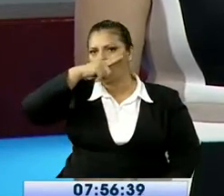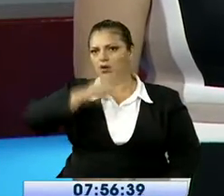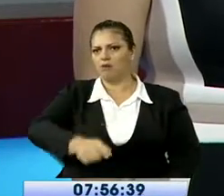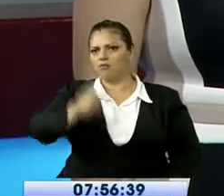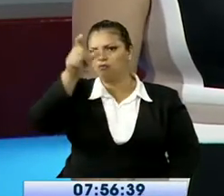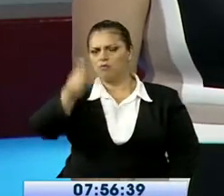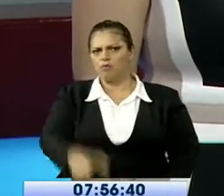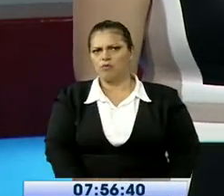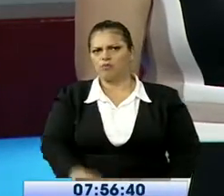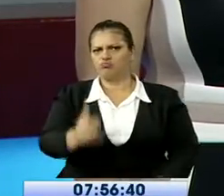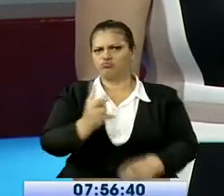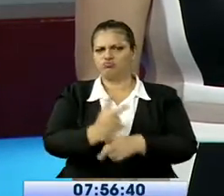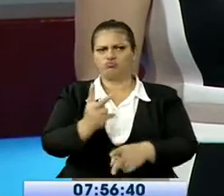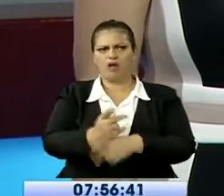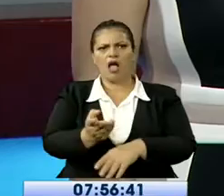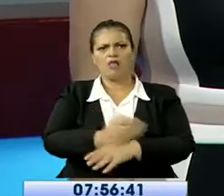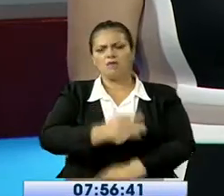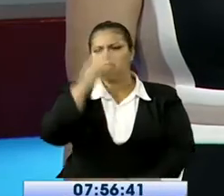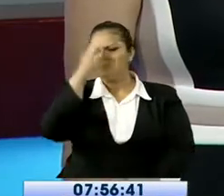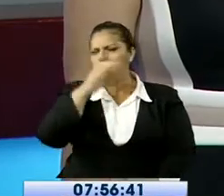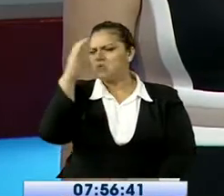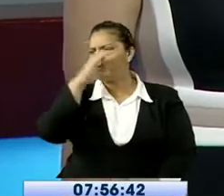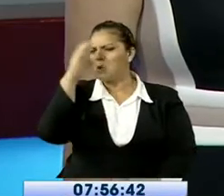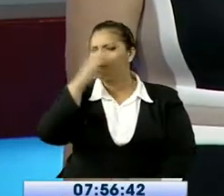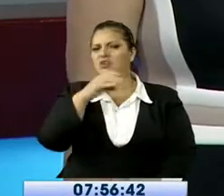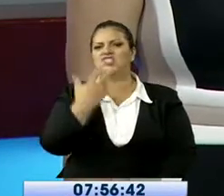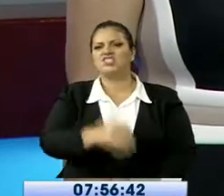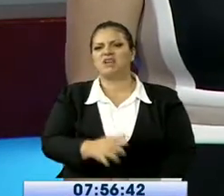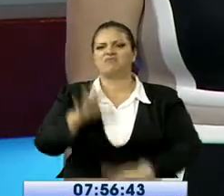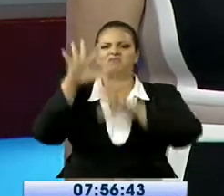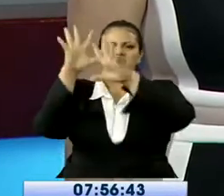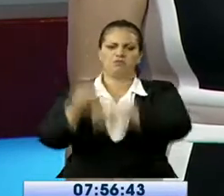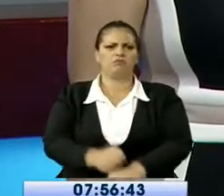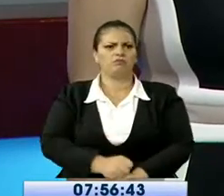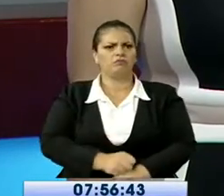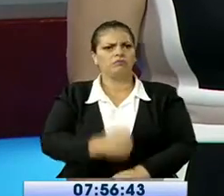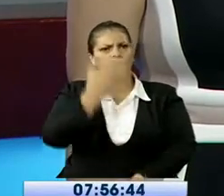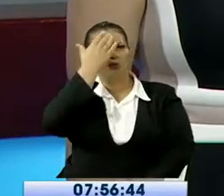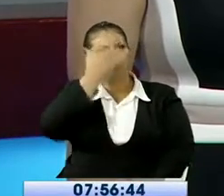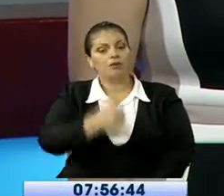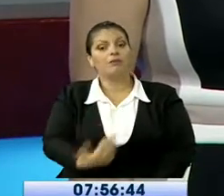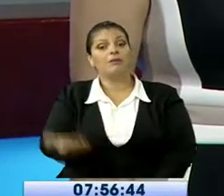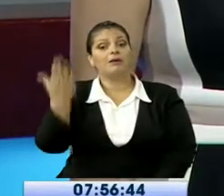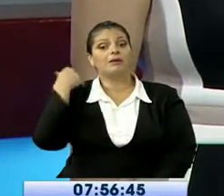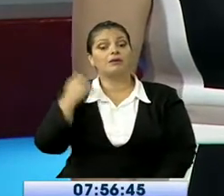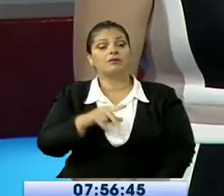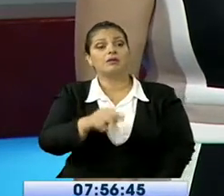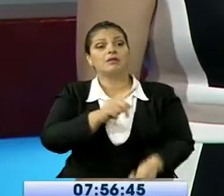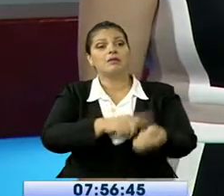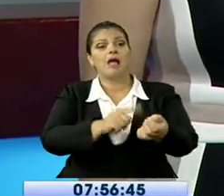provincia de Bolívar. El detenido está acusado de haber violado a su propia hermana.